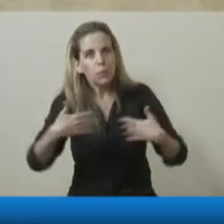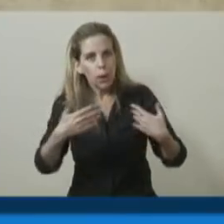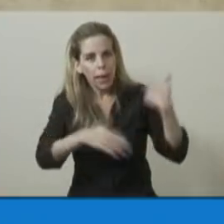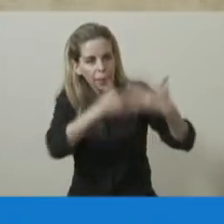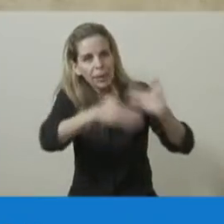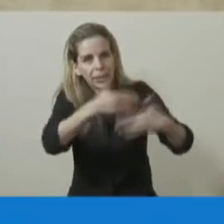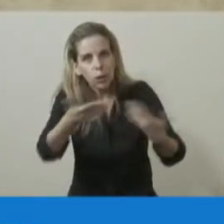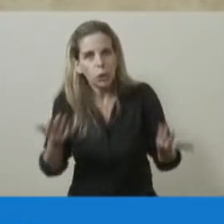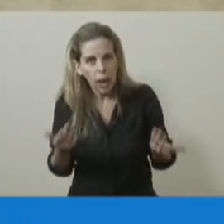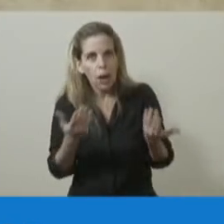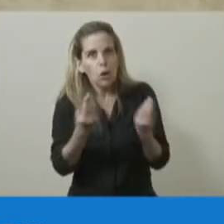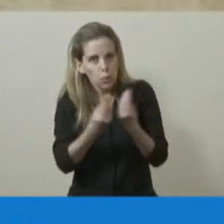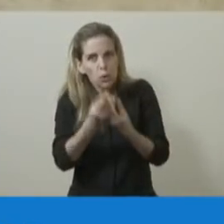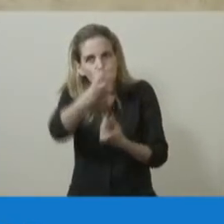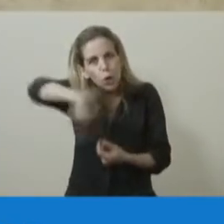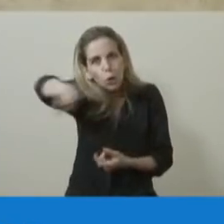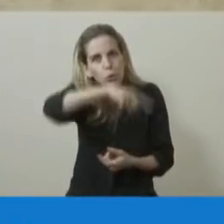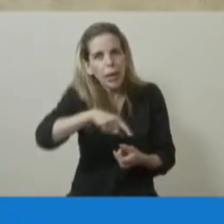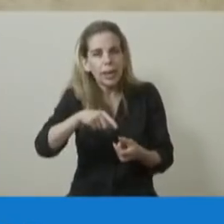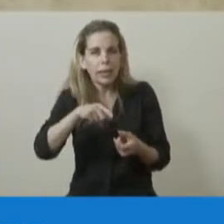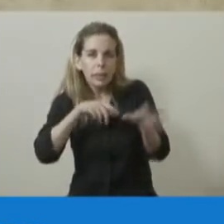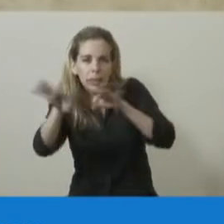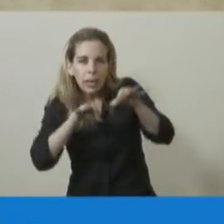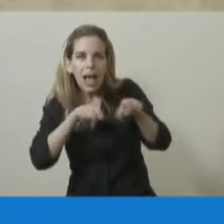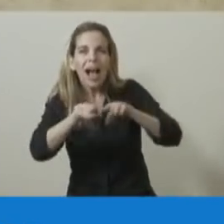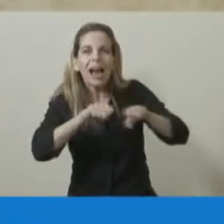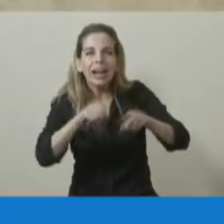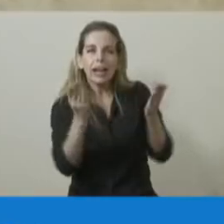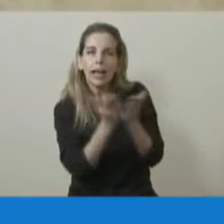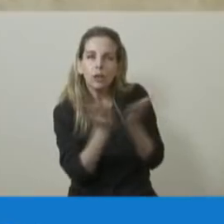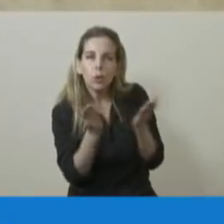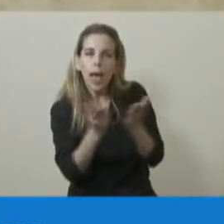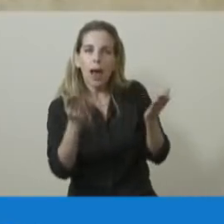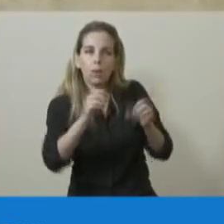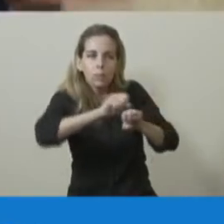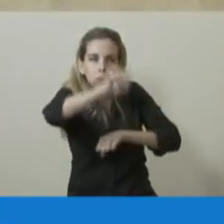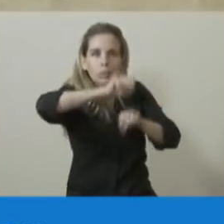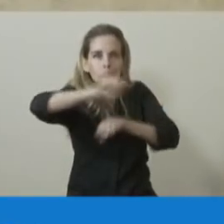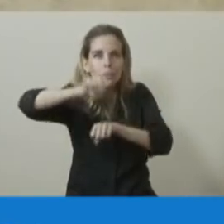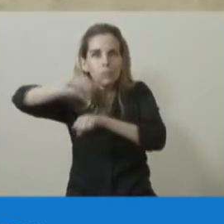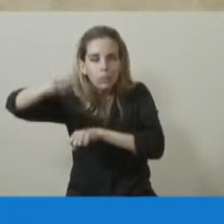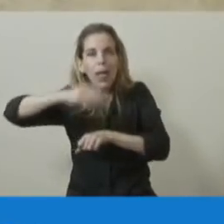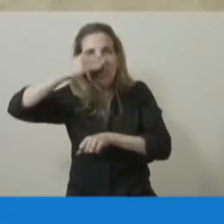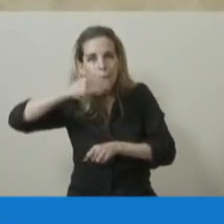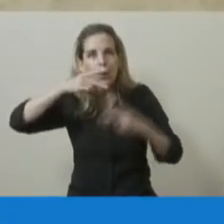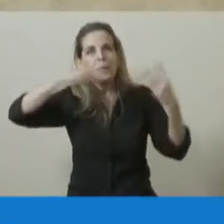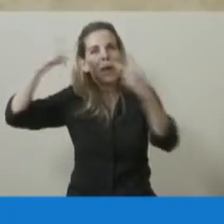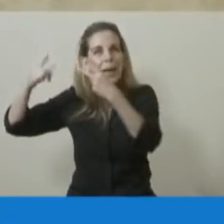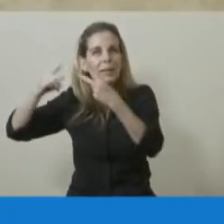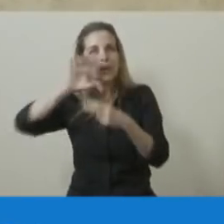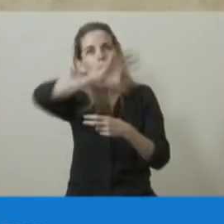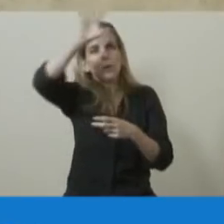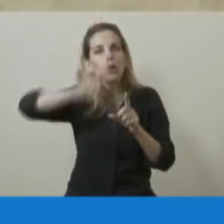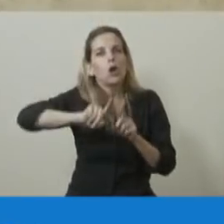elegido, han terminado destinados en lugares muy distintos del país, al norte o al sur, y saben mejor que yo que hay